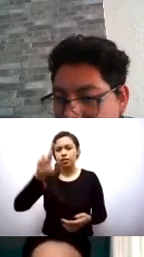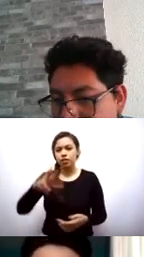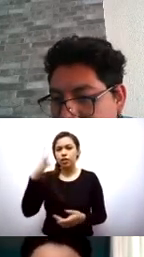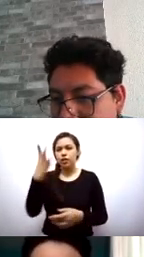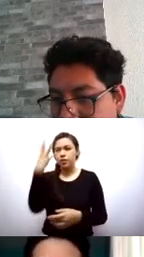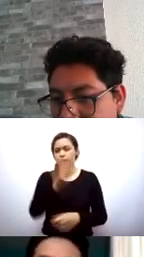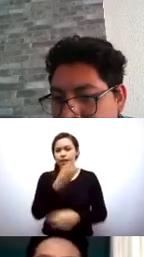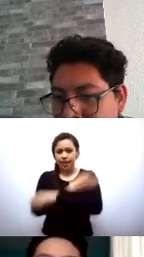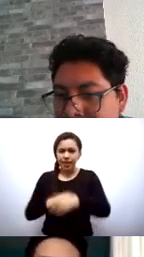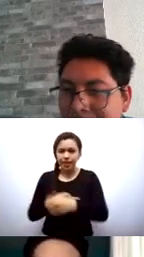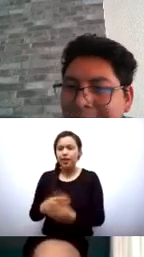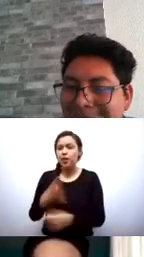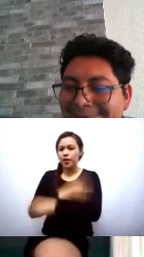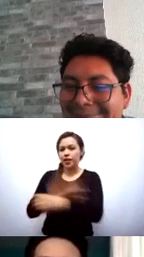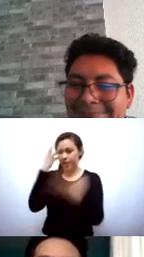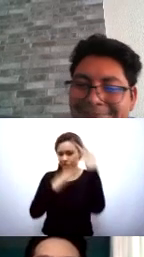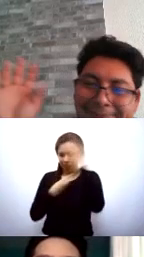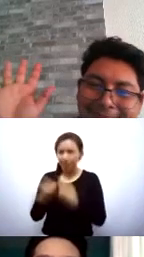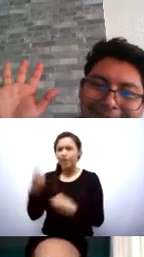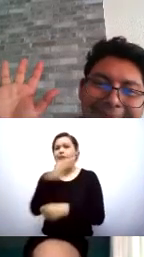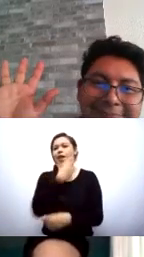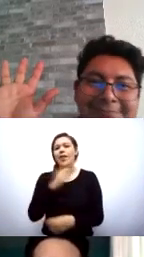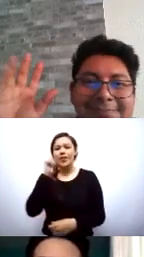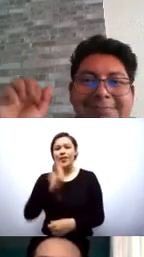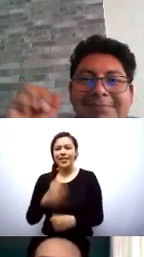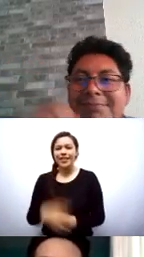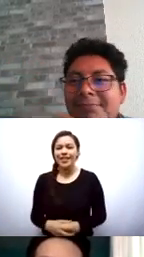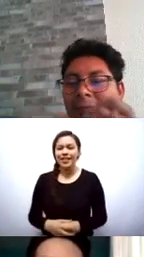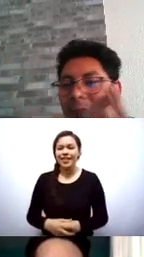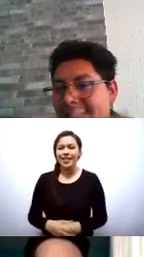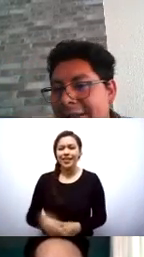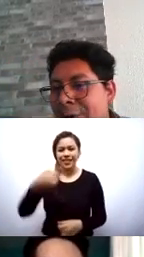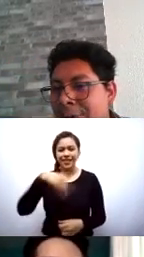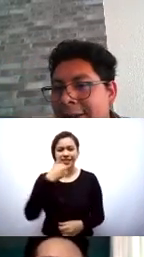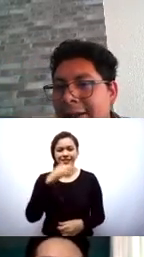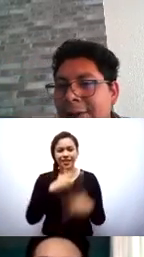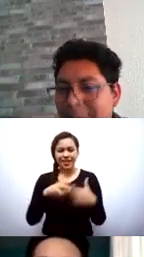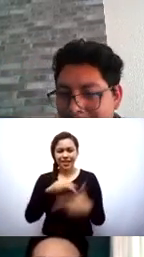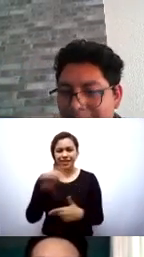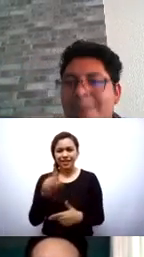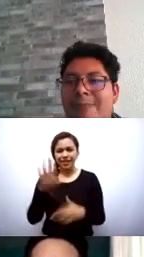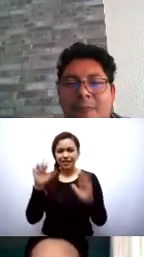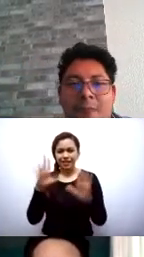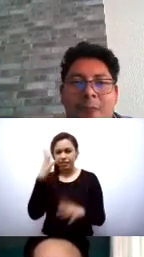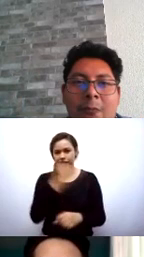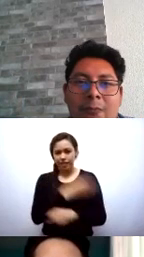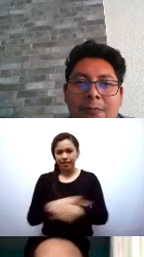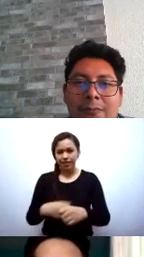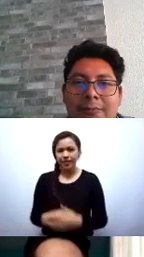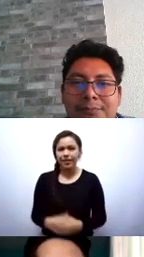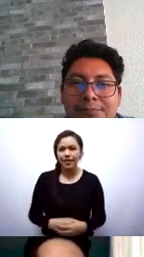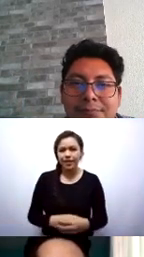tarde. Buena tarde a todas y a todos. Que estén muy bien. Hasta luego. Hasta luego, buena tarde.